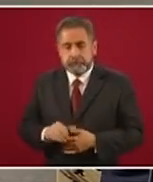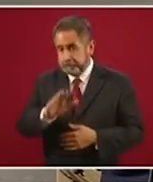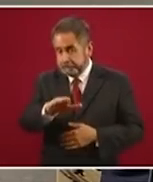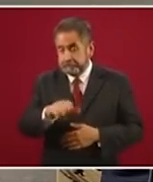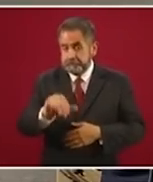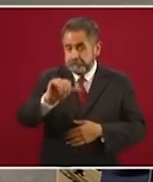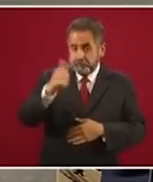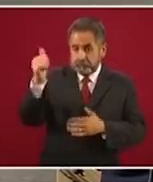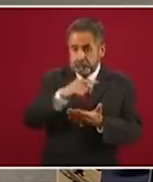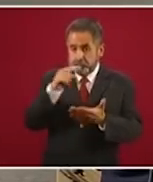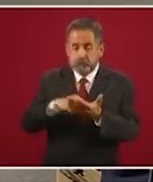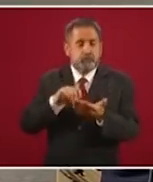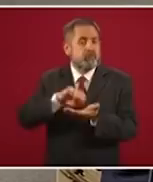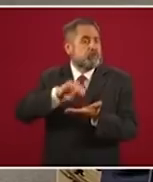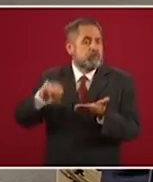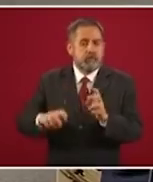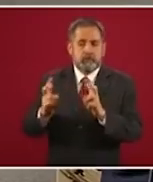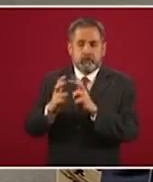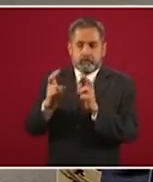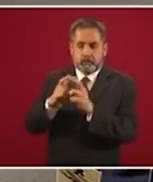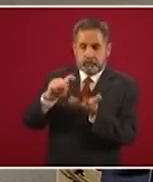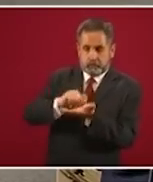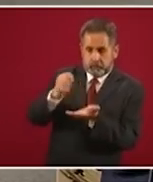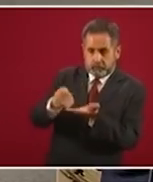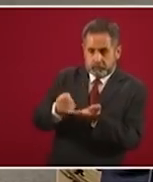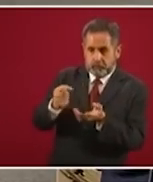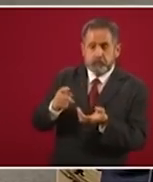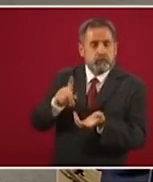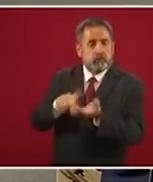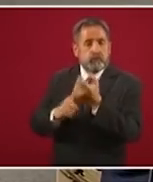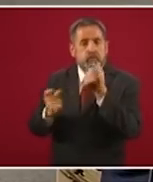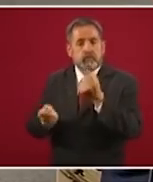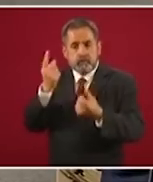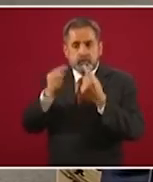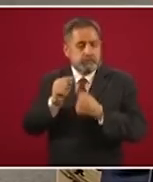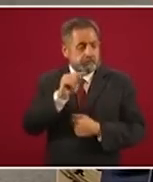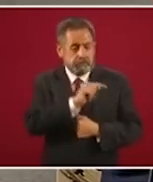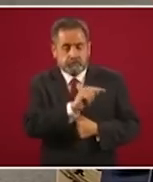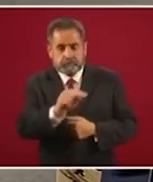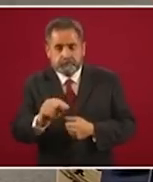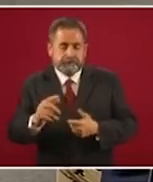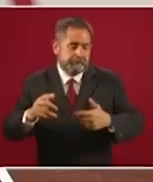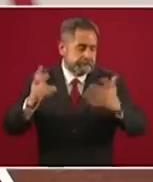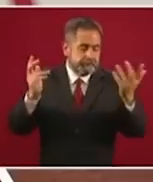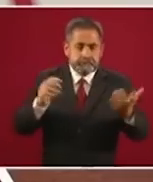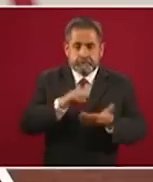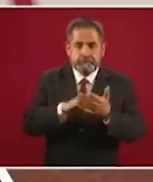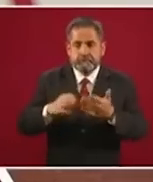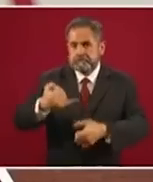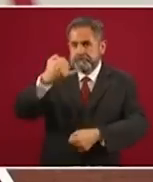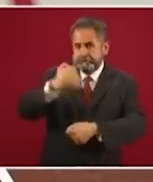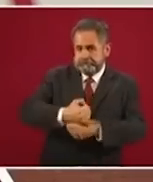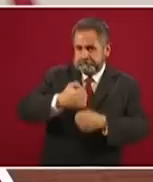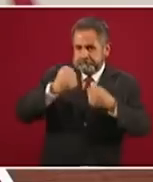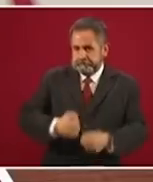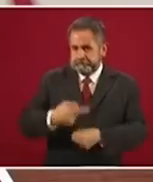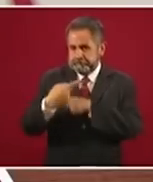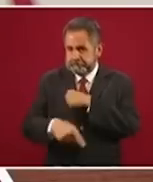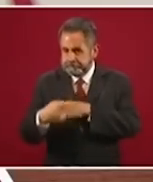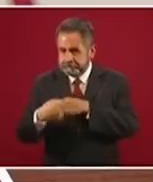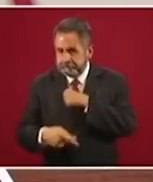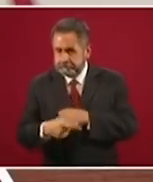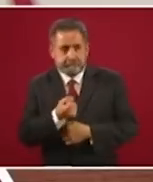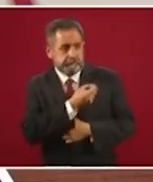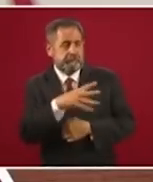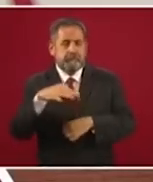que Tamaulipas es un caso en donde ciertos puntos, por motivo de alguna situación de inseguridad, se torna